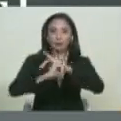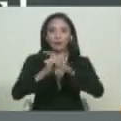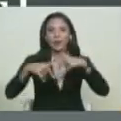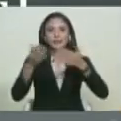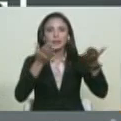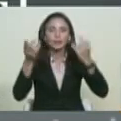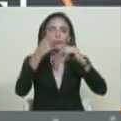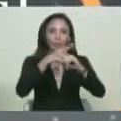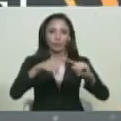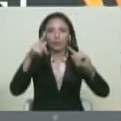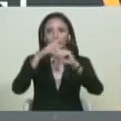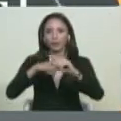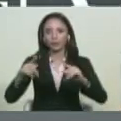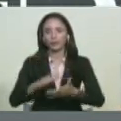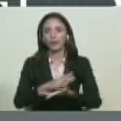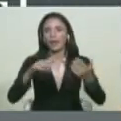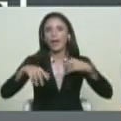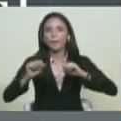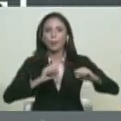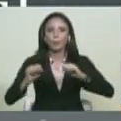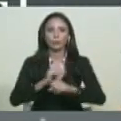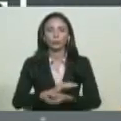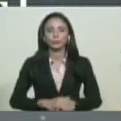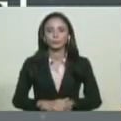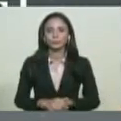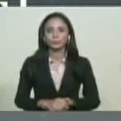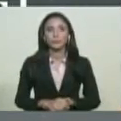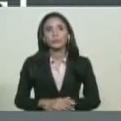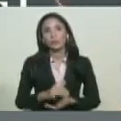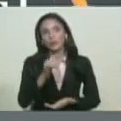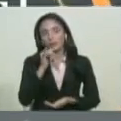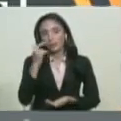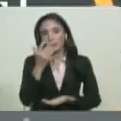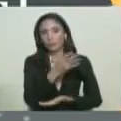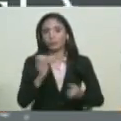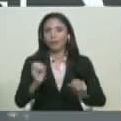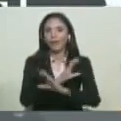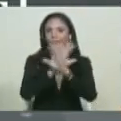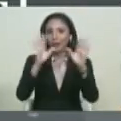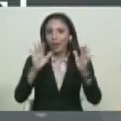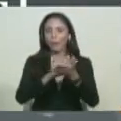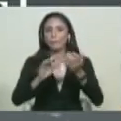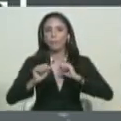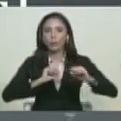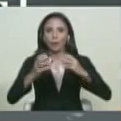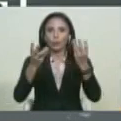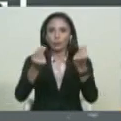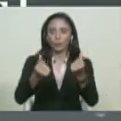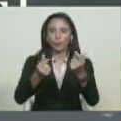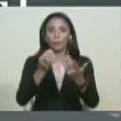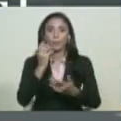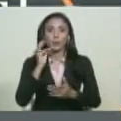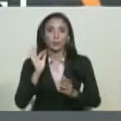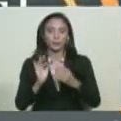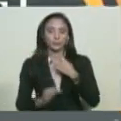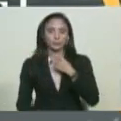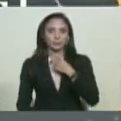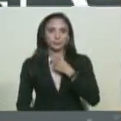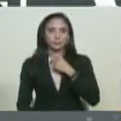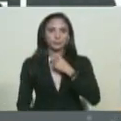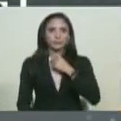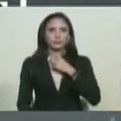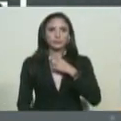servicio sismológico con Funvisi. Y por eso, pues, que queríamos aclarar eso. Además de eso, pues, estamos